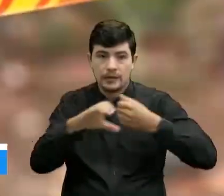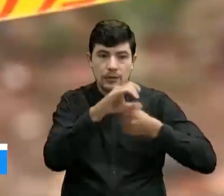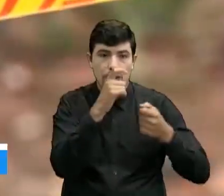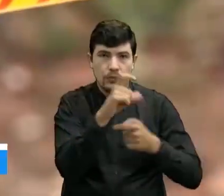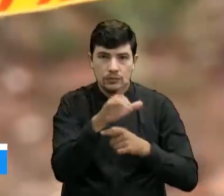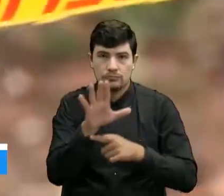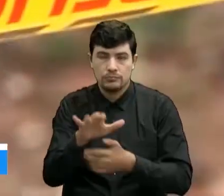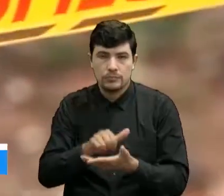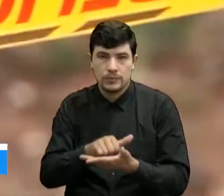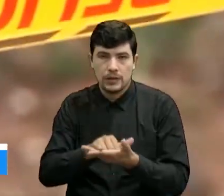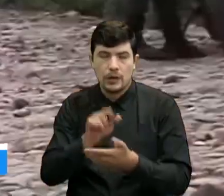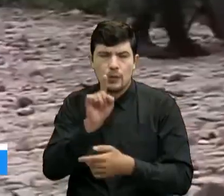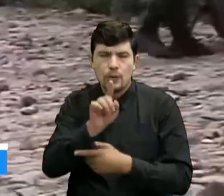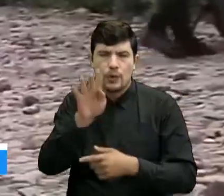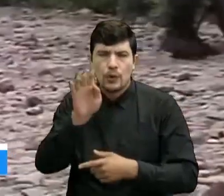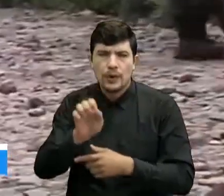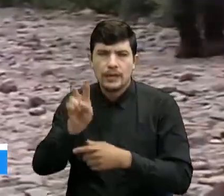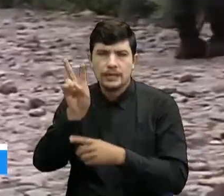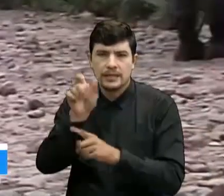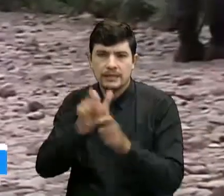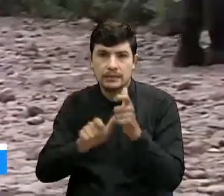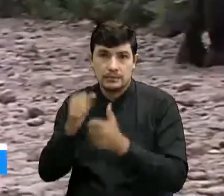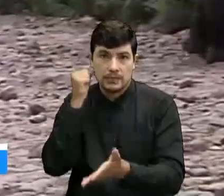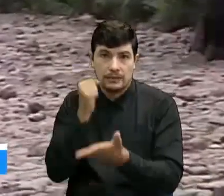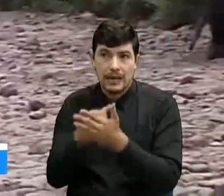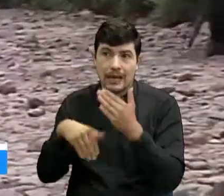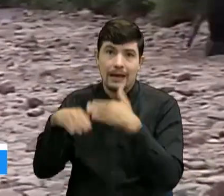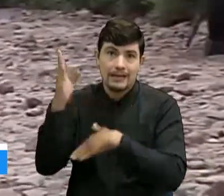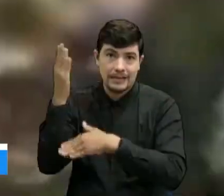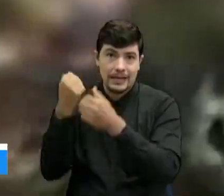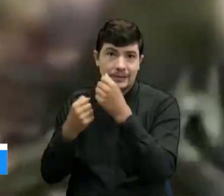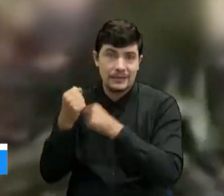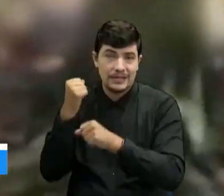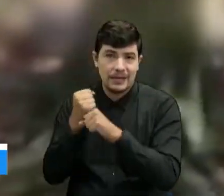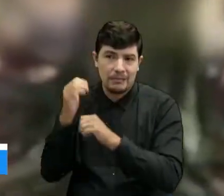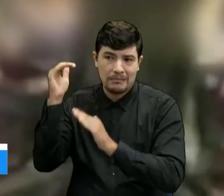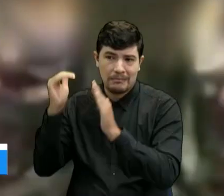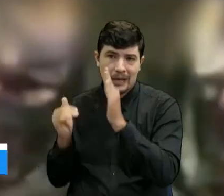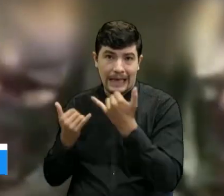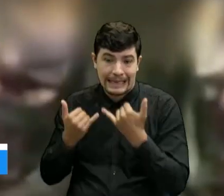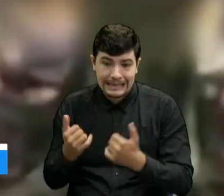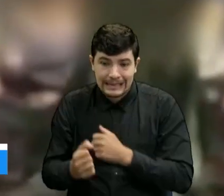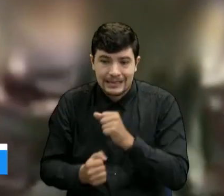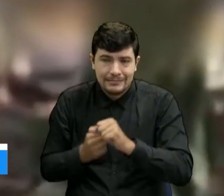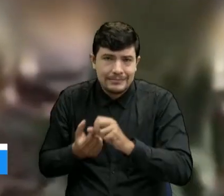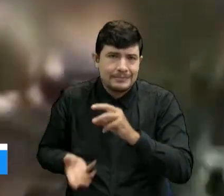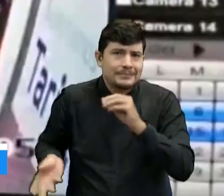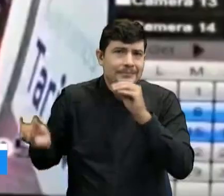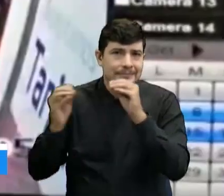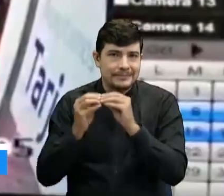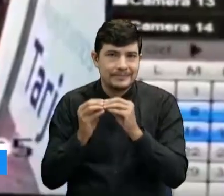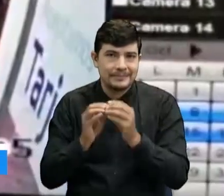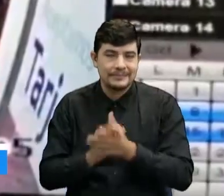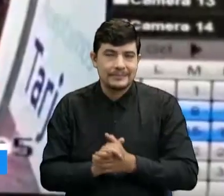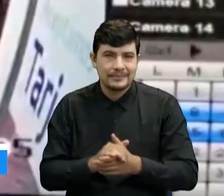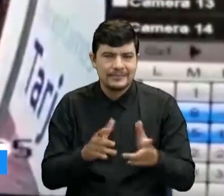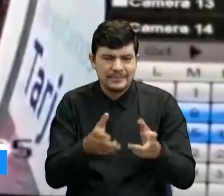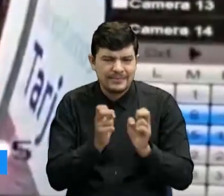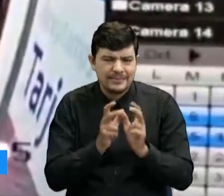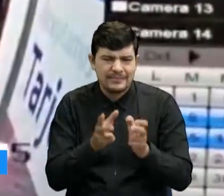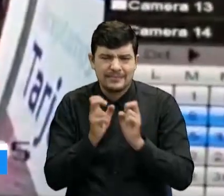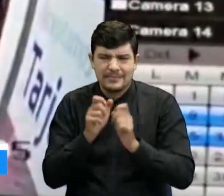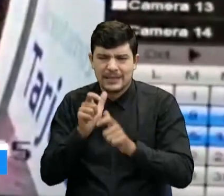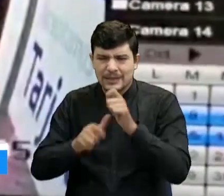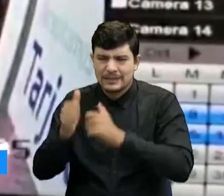Con más de 197 asesinatos sobrepasando la cifra del año anterior, 3 masacres en zona rural de Cúcuta, hurtos a mano armada y extorsiones han hecho